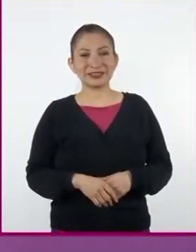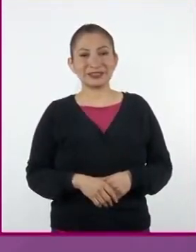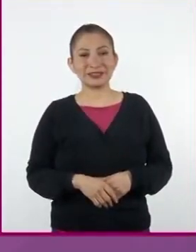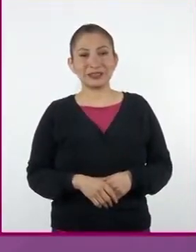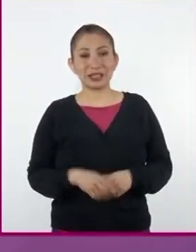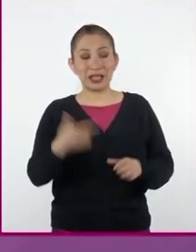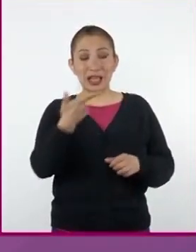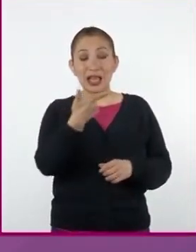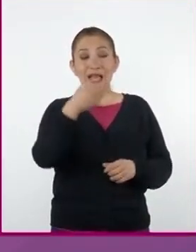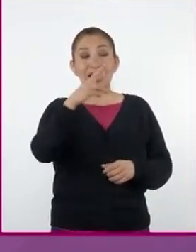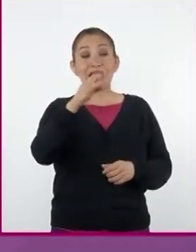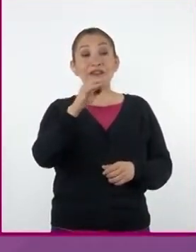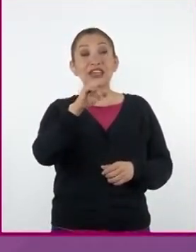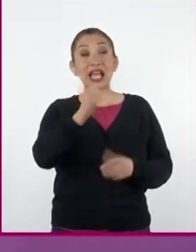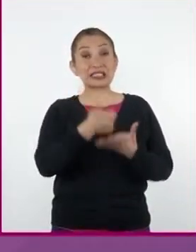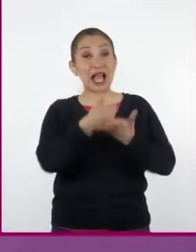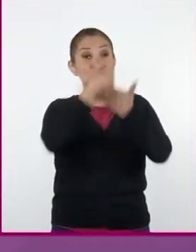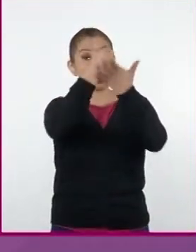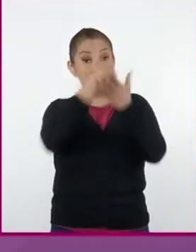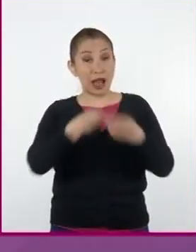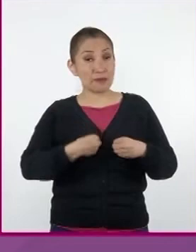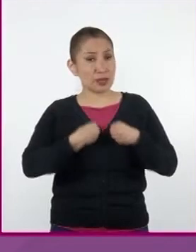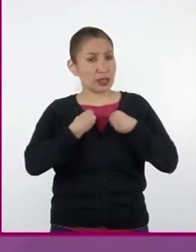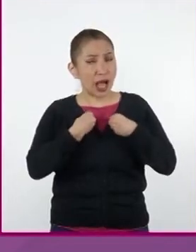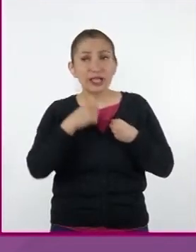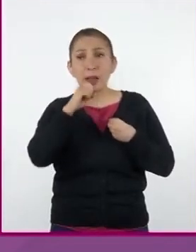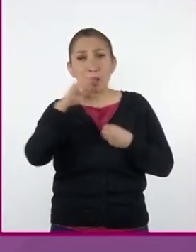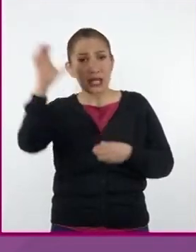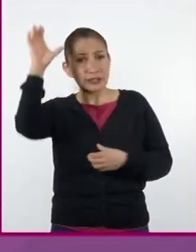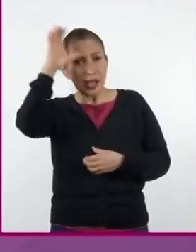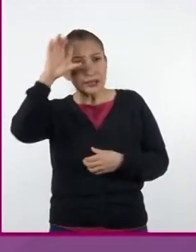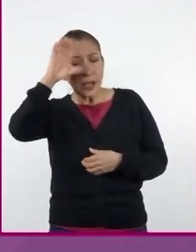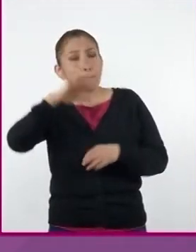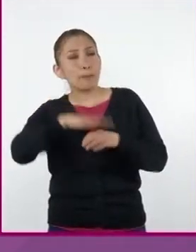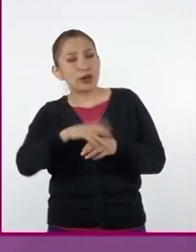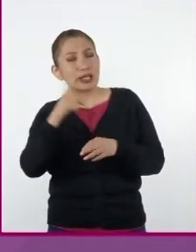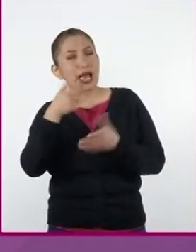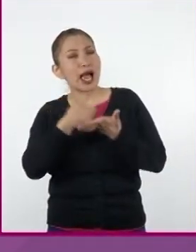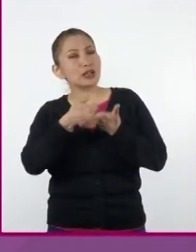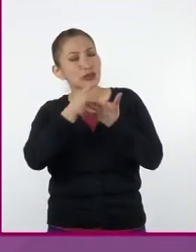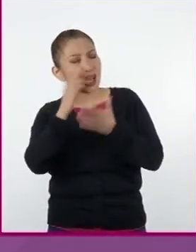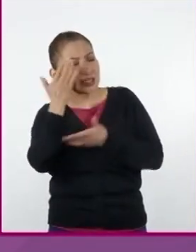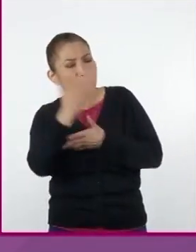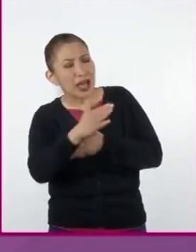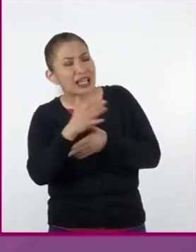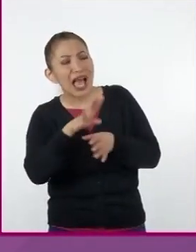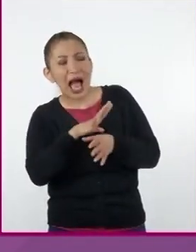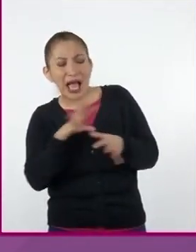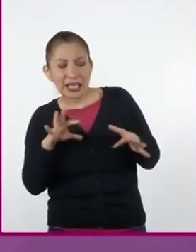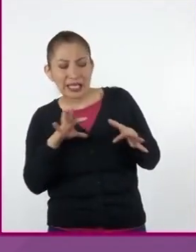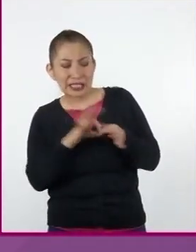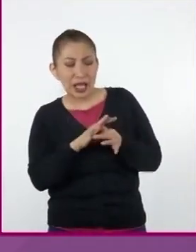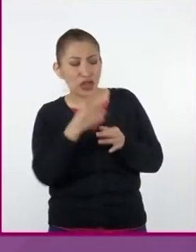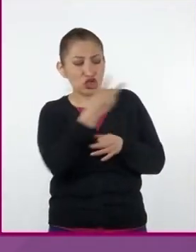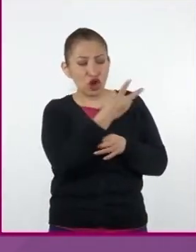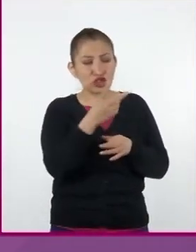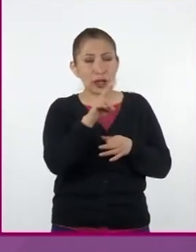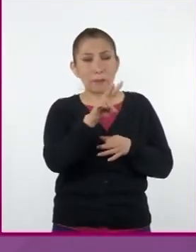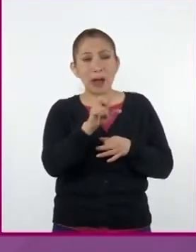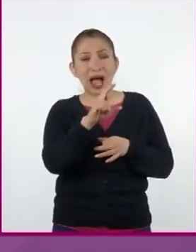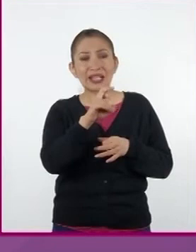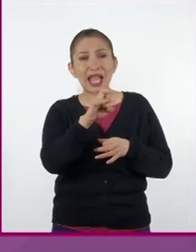Las gráficas son muy útiles en la vida cotidiana y en la ciencia porque te permiten saber la relación que existe entre dos